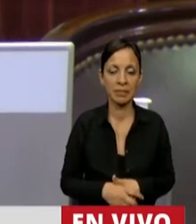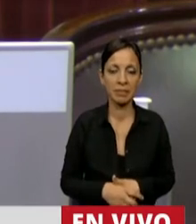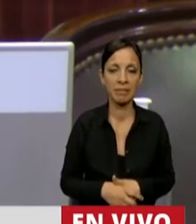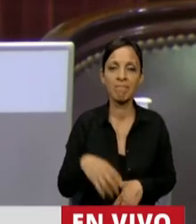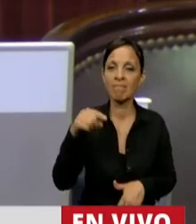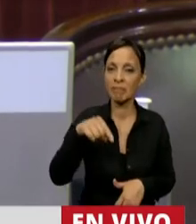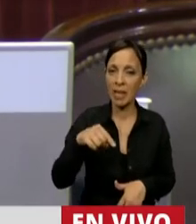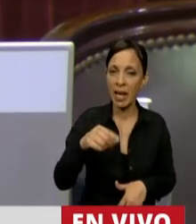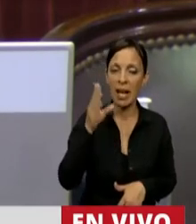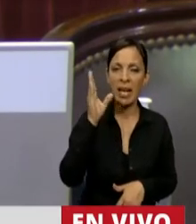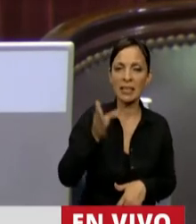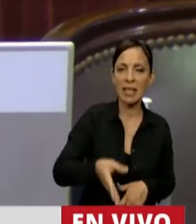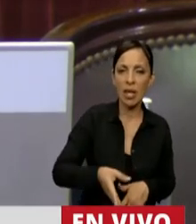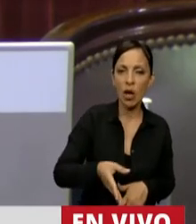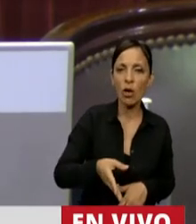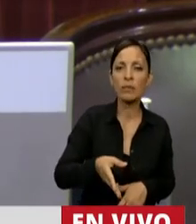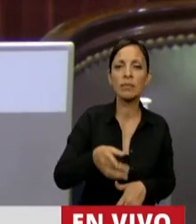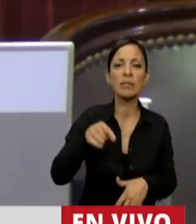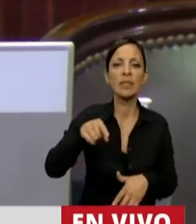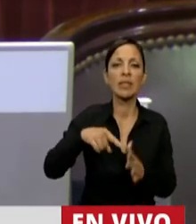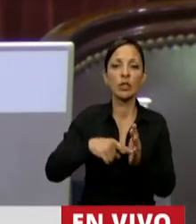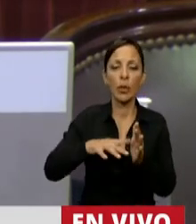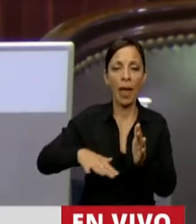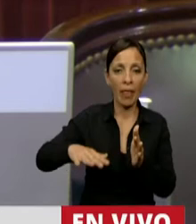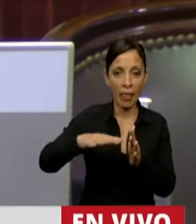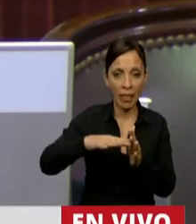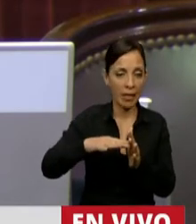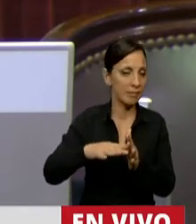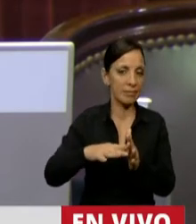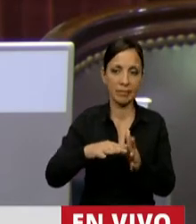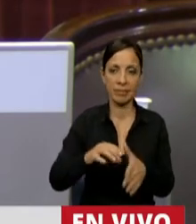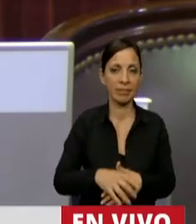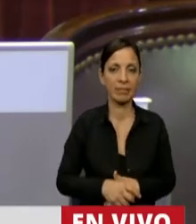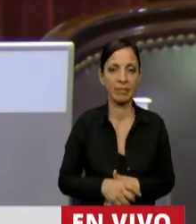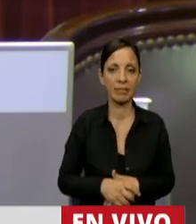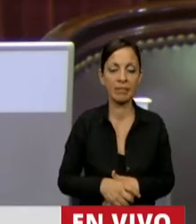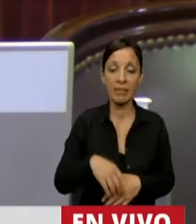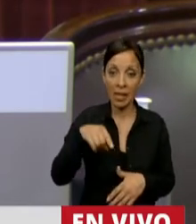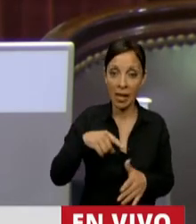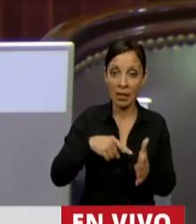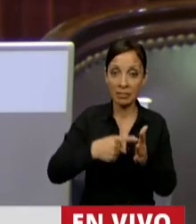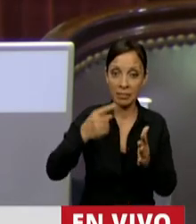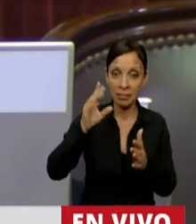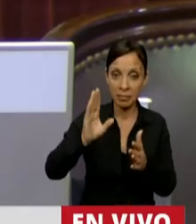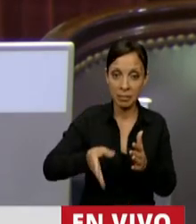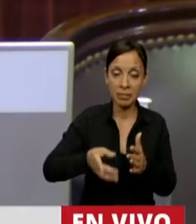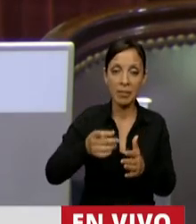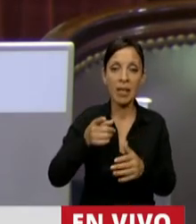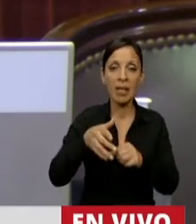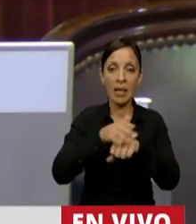Acá no están castigando a la Ciudad de Buenos Aires. Acá no están castigando a Horacio Rodríguez